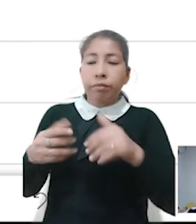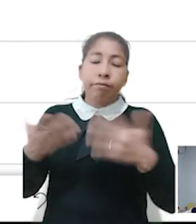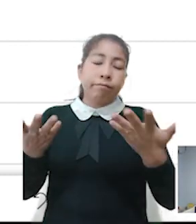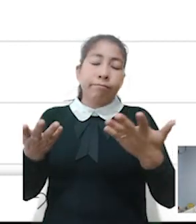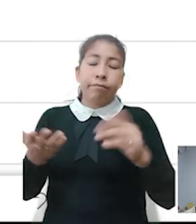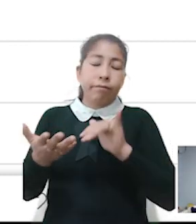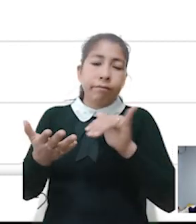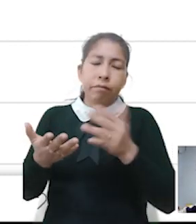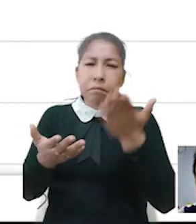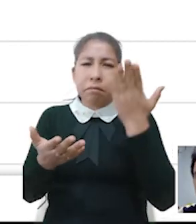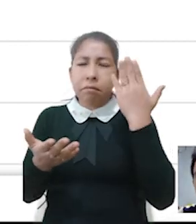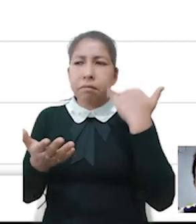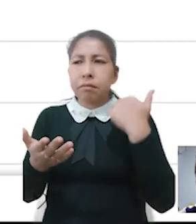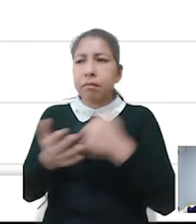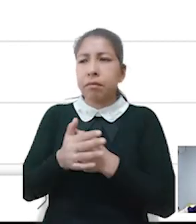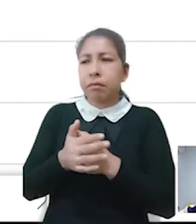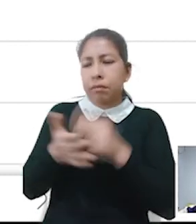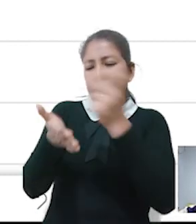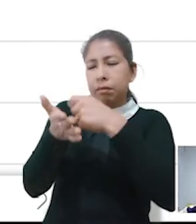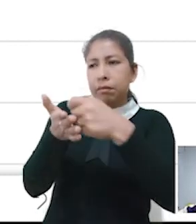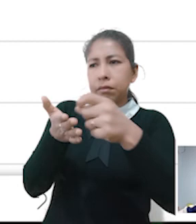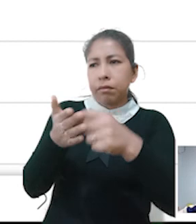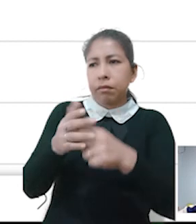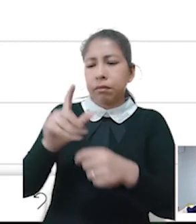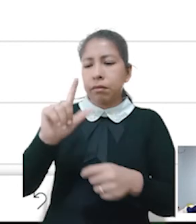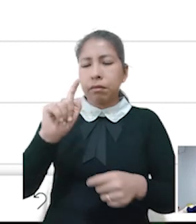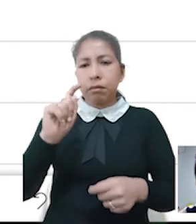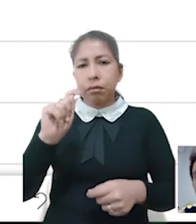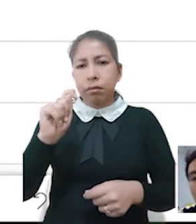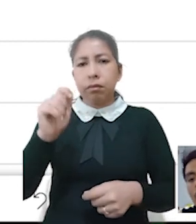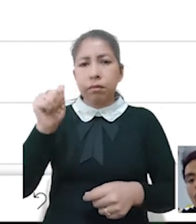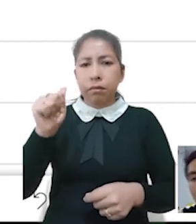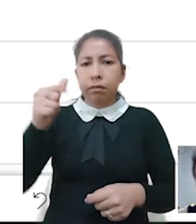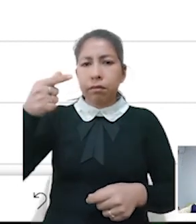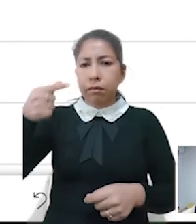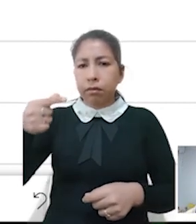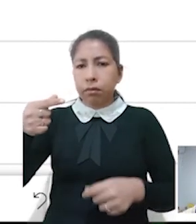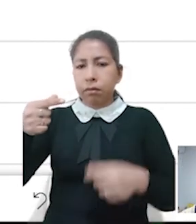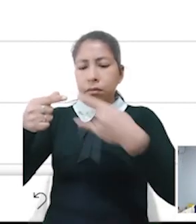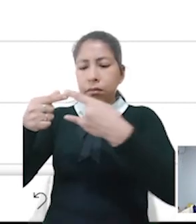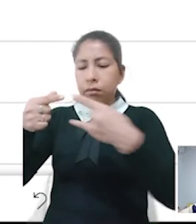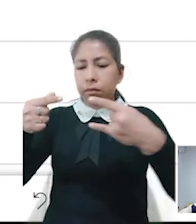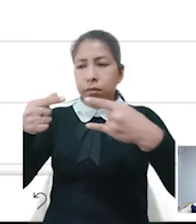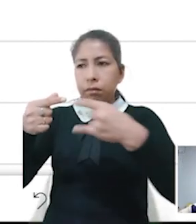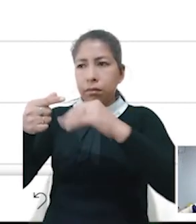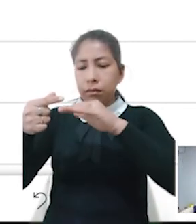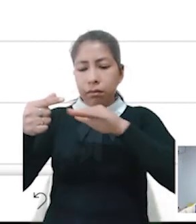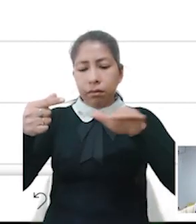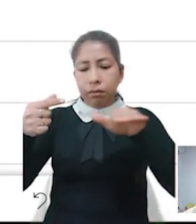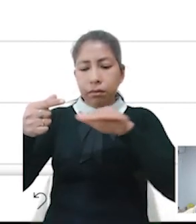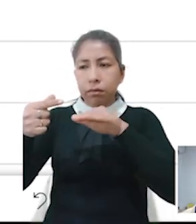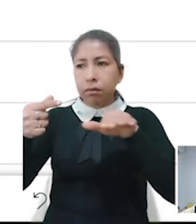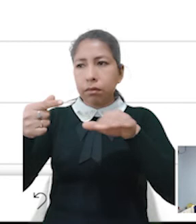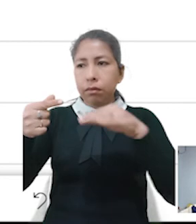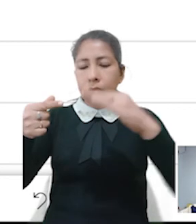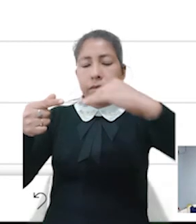tangente que contiene a los dos. Y voy a anotar tangente del ángulo agudo alfa. En este caso ya sabemos su